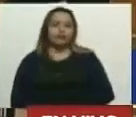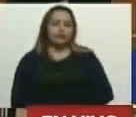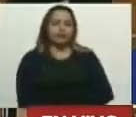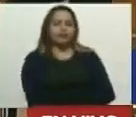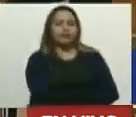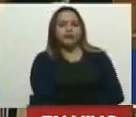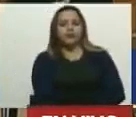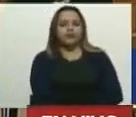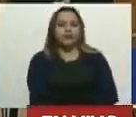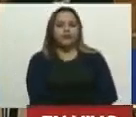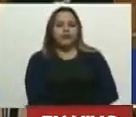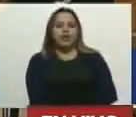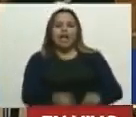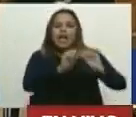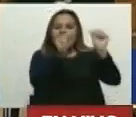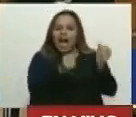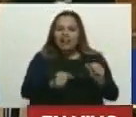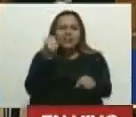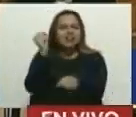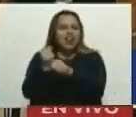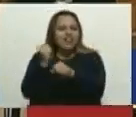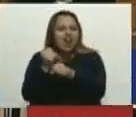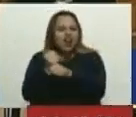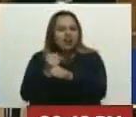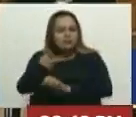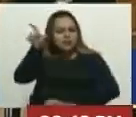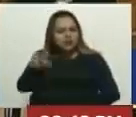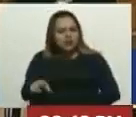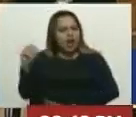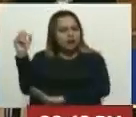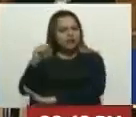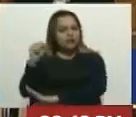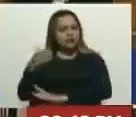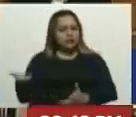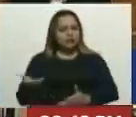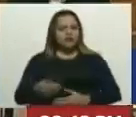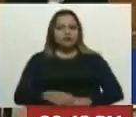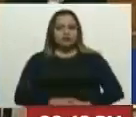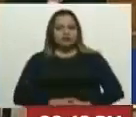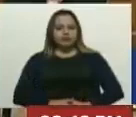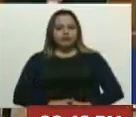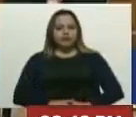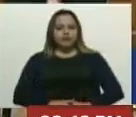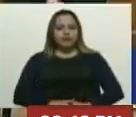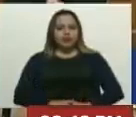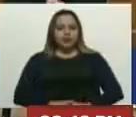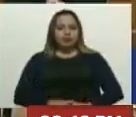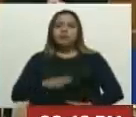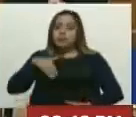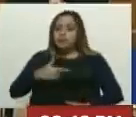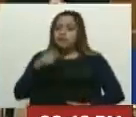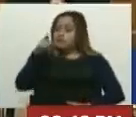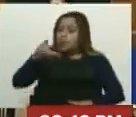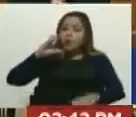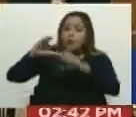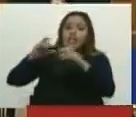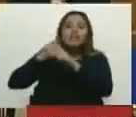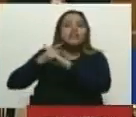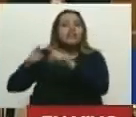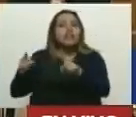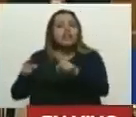El oficio, las artes, oficios, el trabajo de la persona. Si tú te comunicas de manera diferente, si